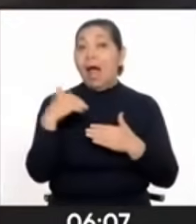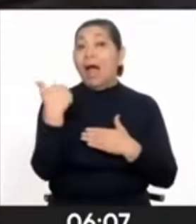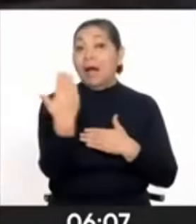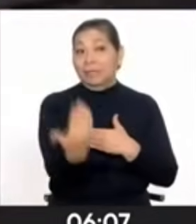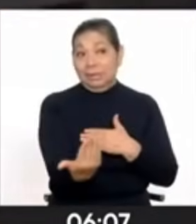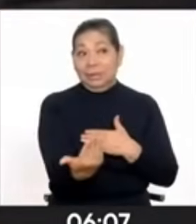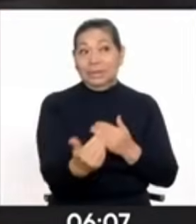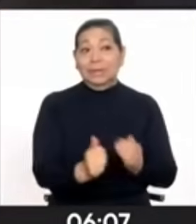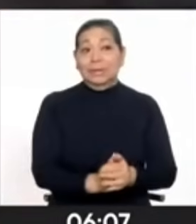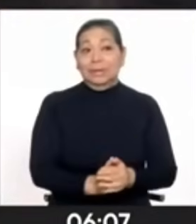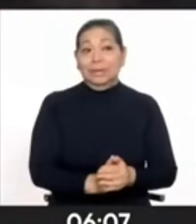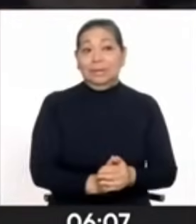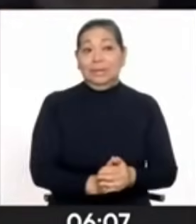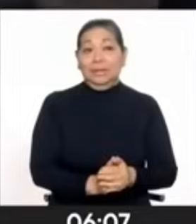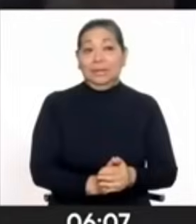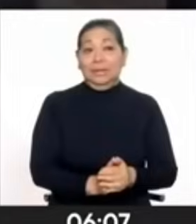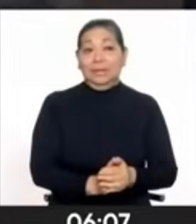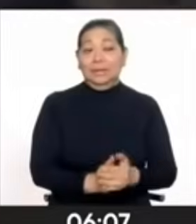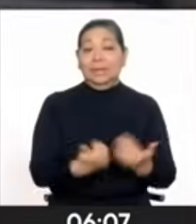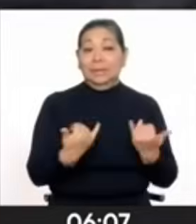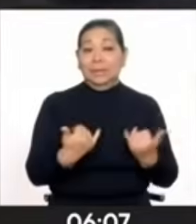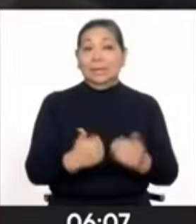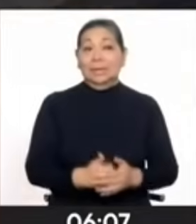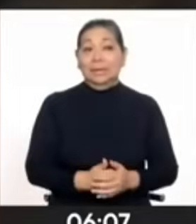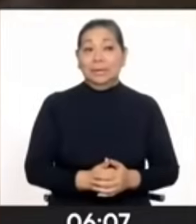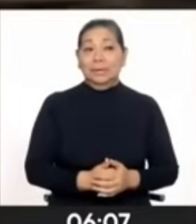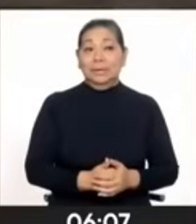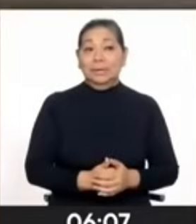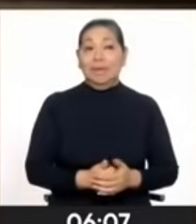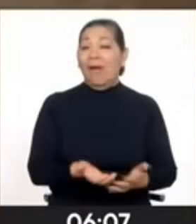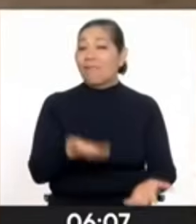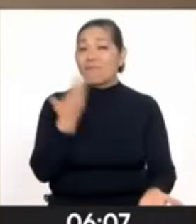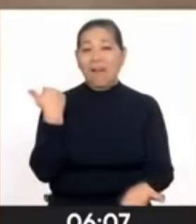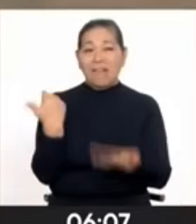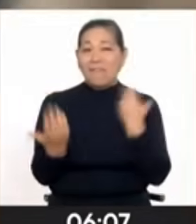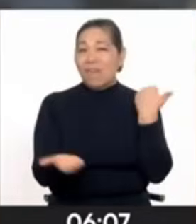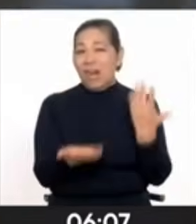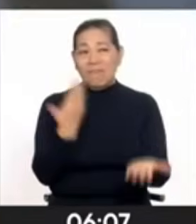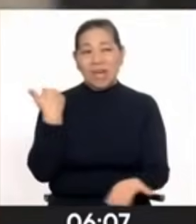de donde se está realizando este desalojo,